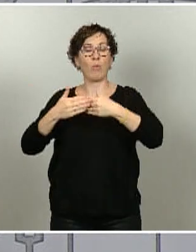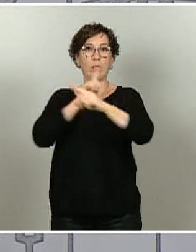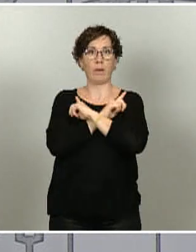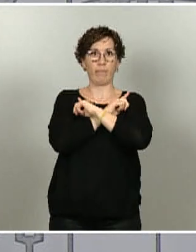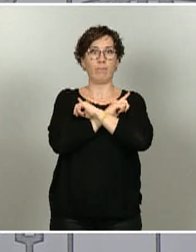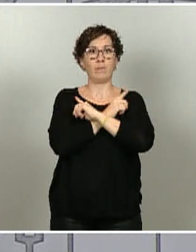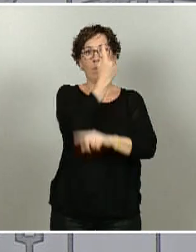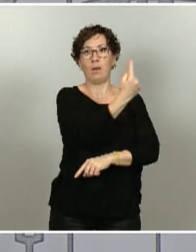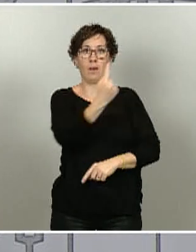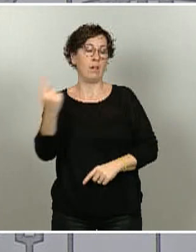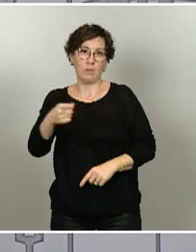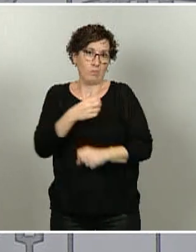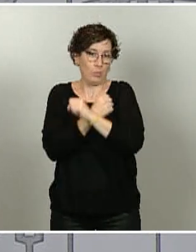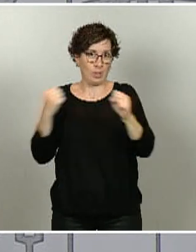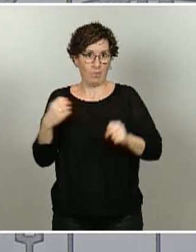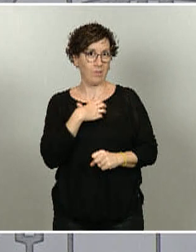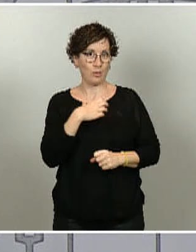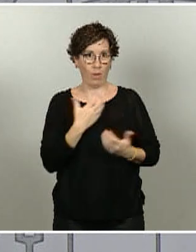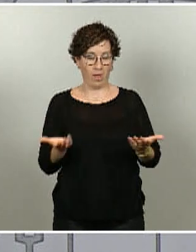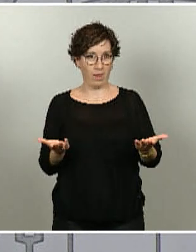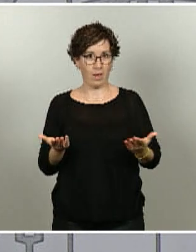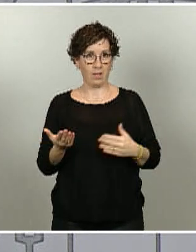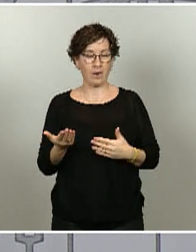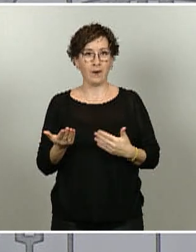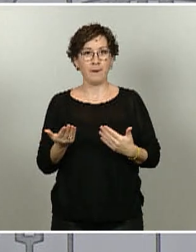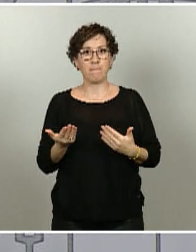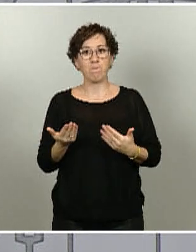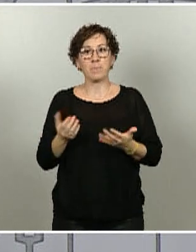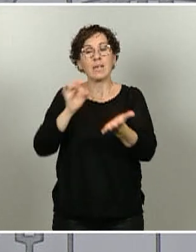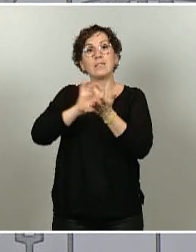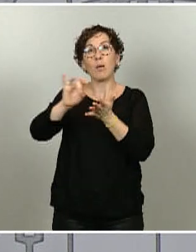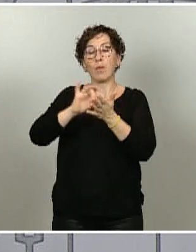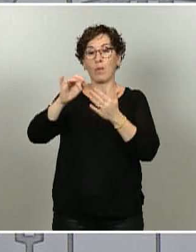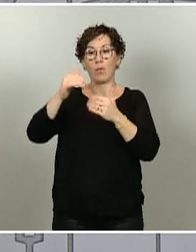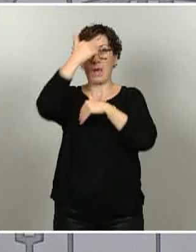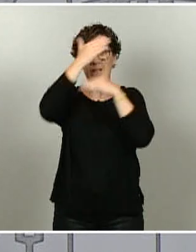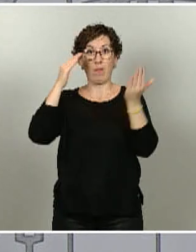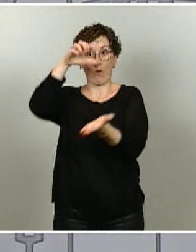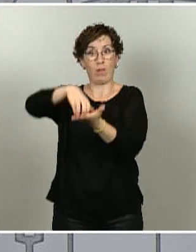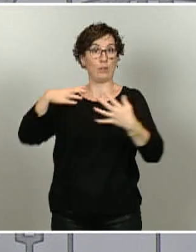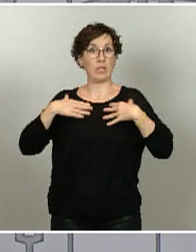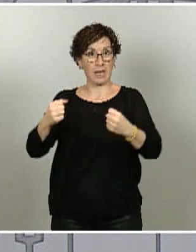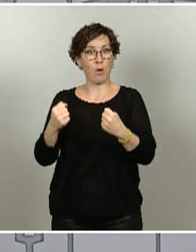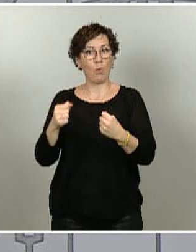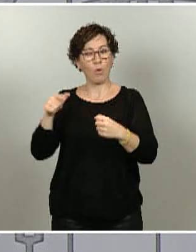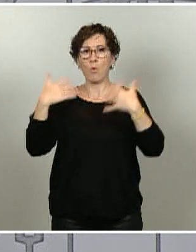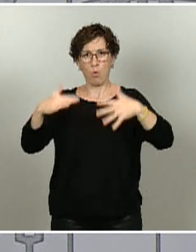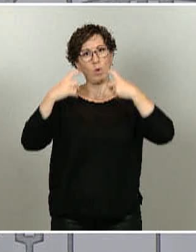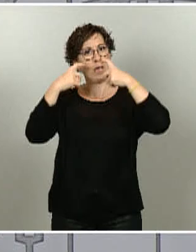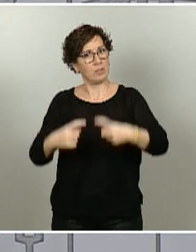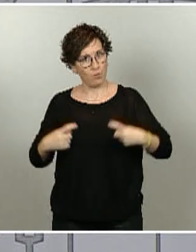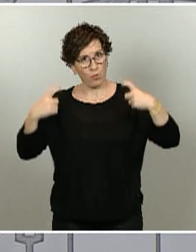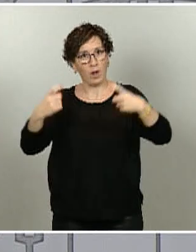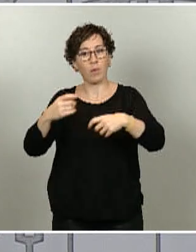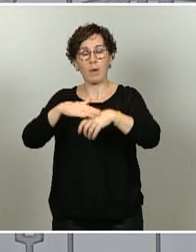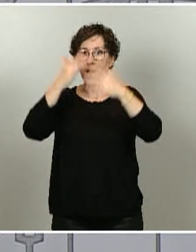tanto, los servicios de atención primaria están haciendo un esfuerzo muy importante para concienciar a las